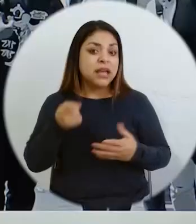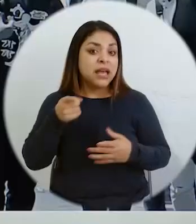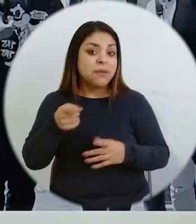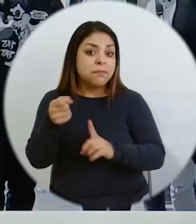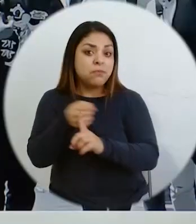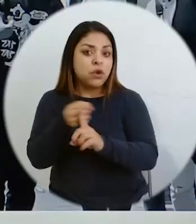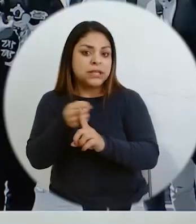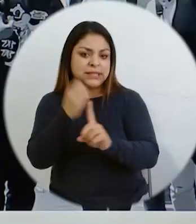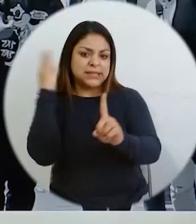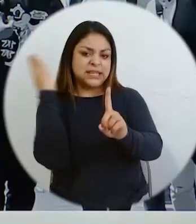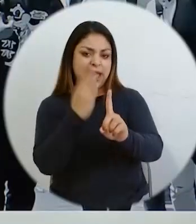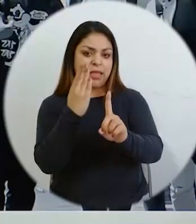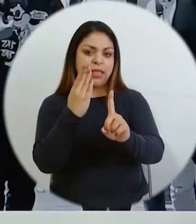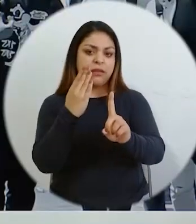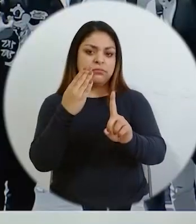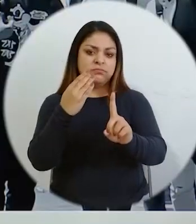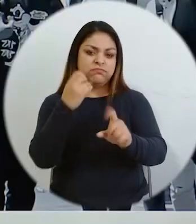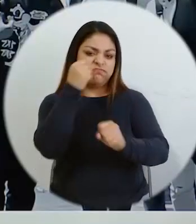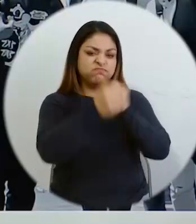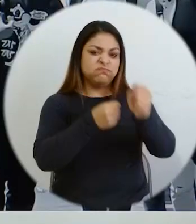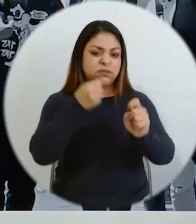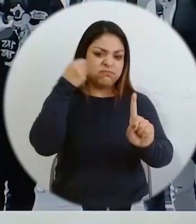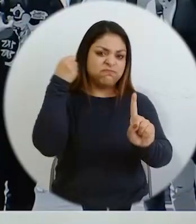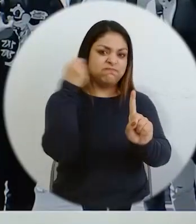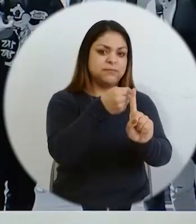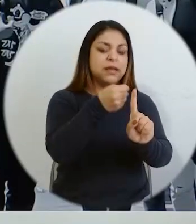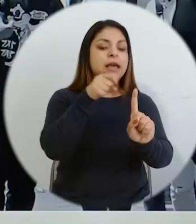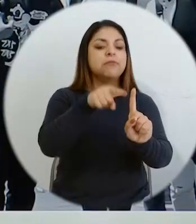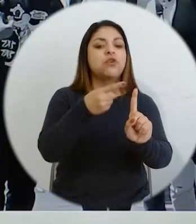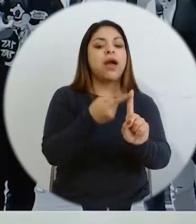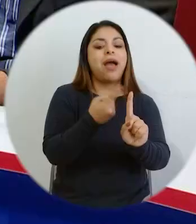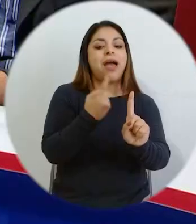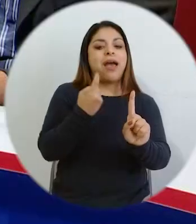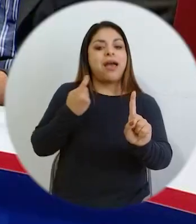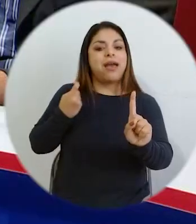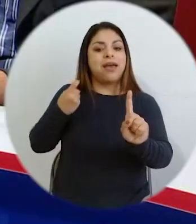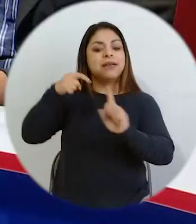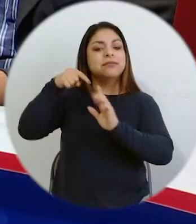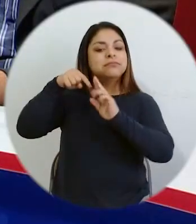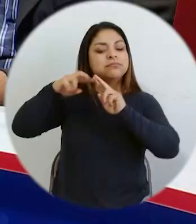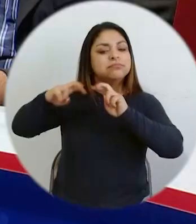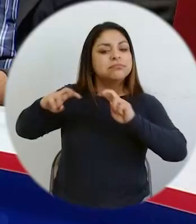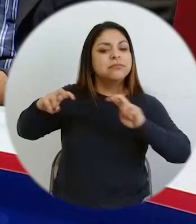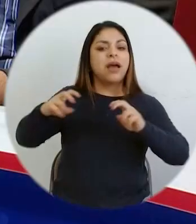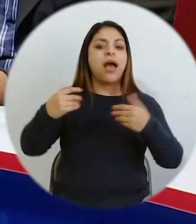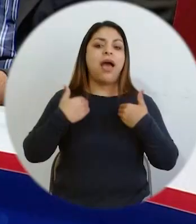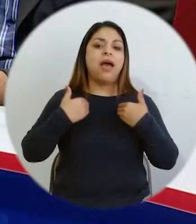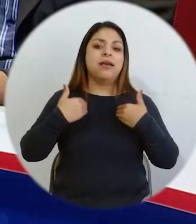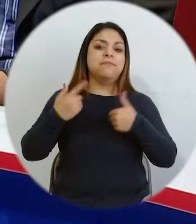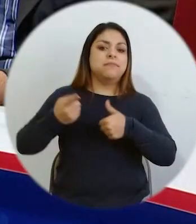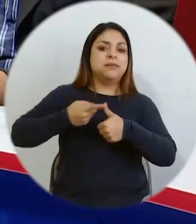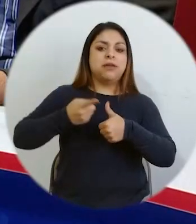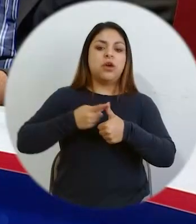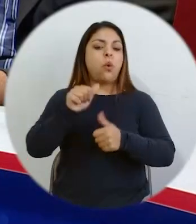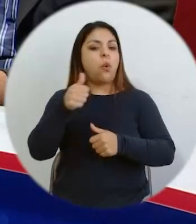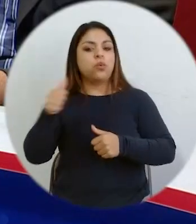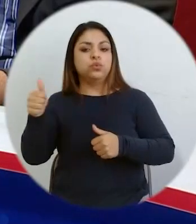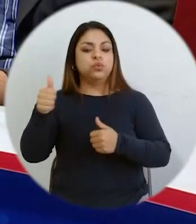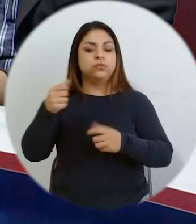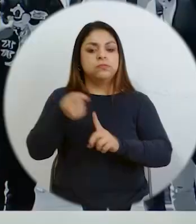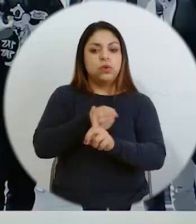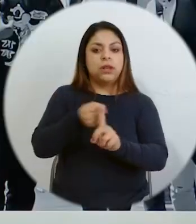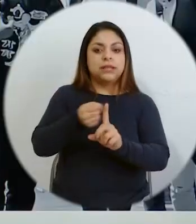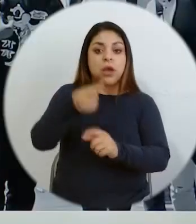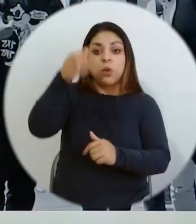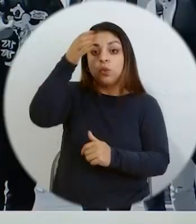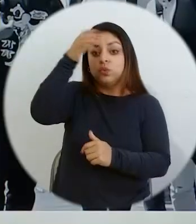con las otras violencias, que es lo que comentaba Pablo y lo que decía doña Kenly, la violencia cultural. ¿Qué es lo que pasa con la